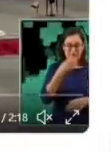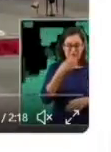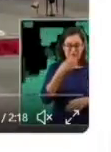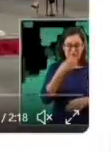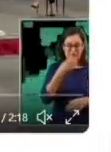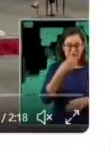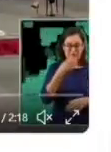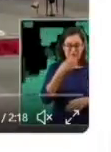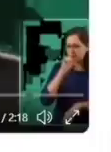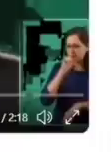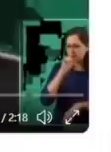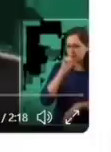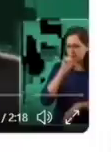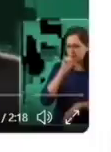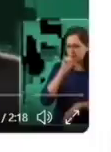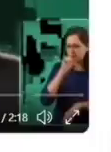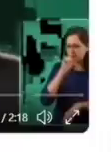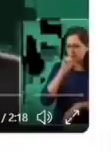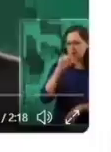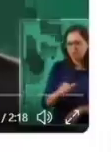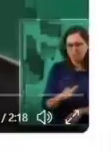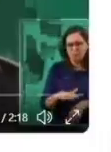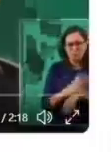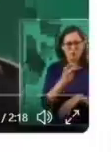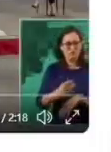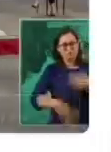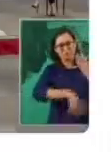estos delincuentes. Vamos a escucharlo.